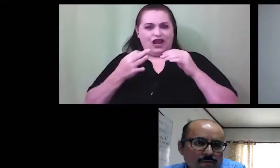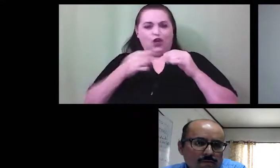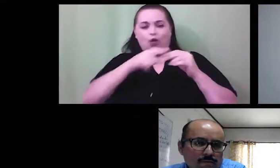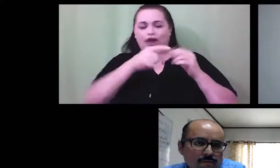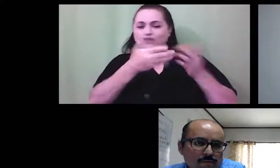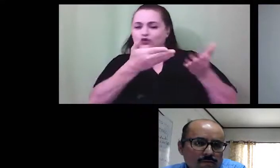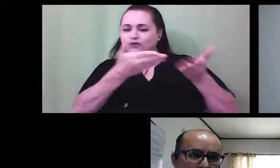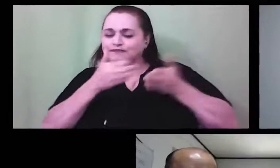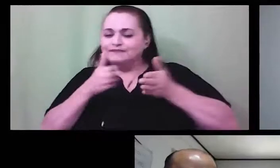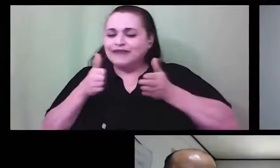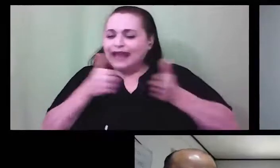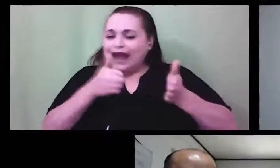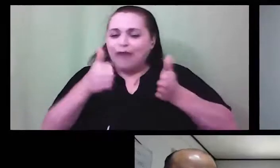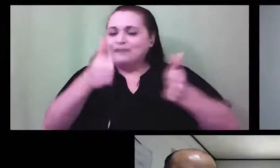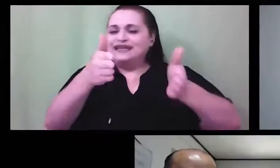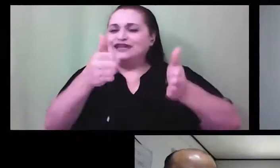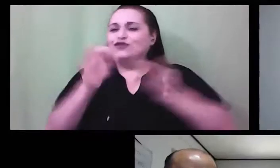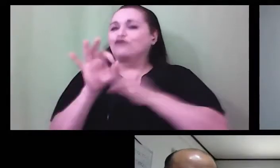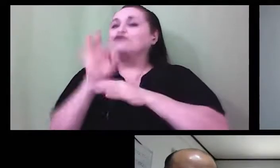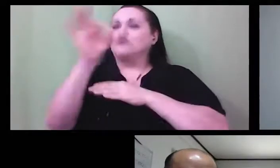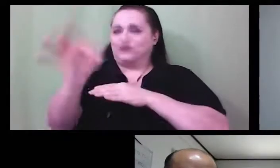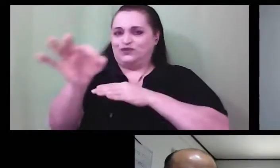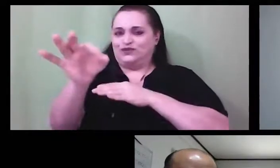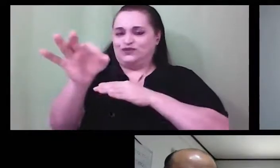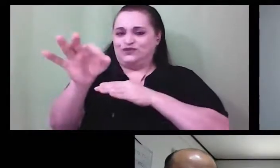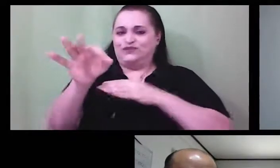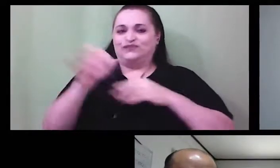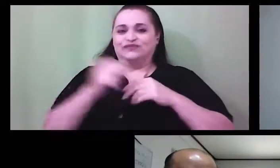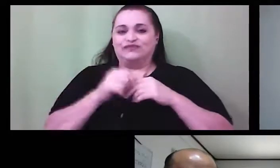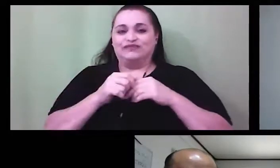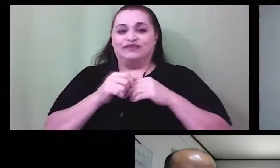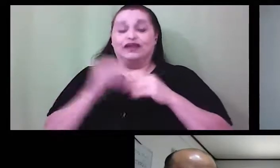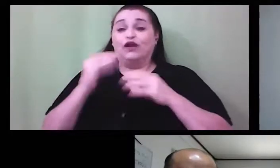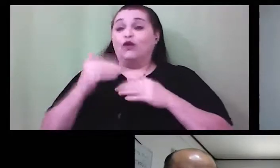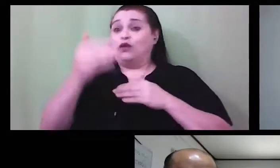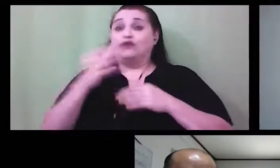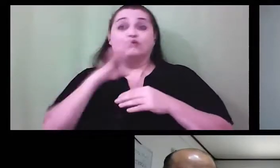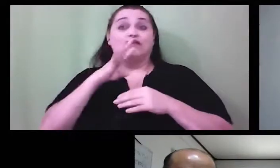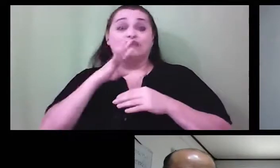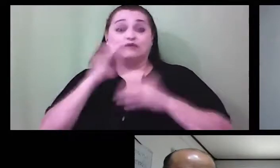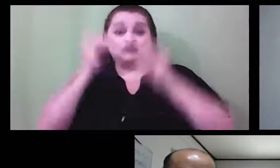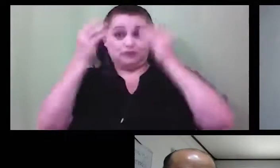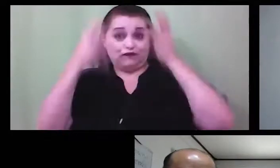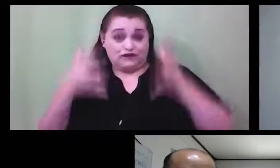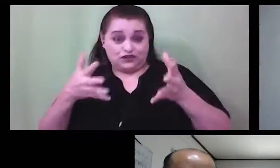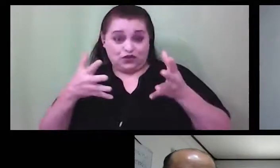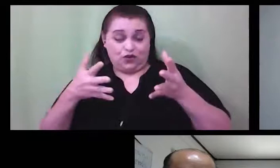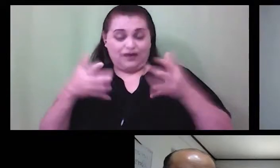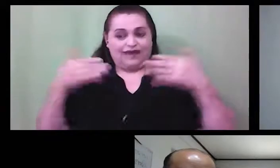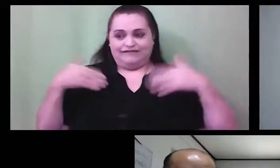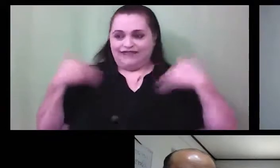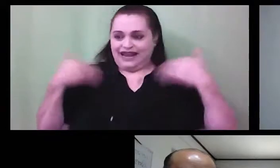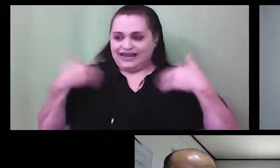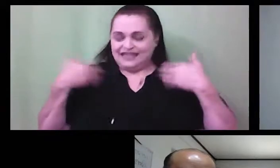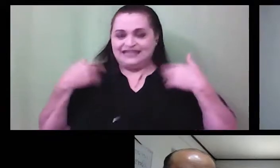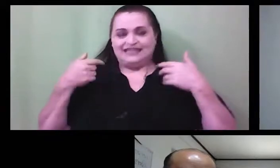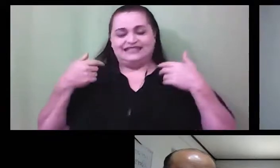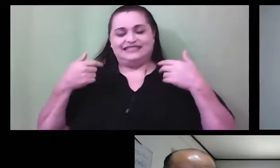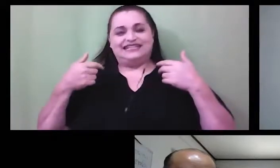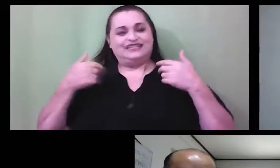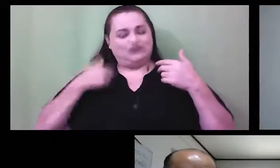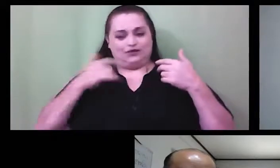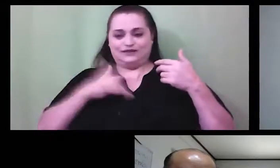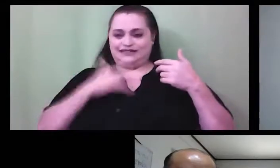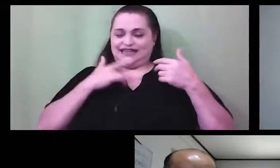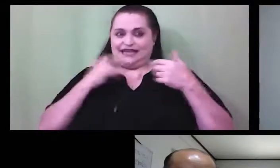poco el camino que venía de frente, porque cuando hablamos con la docente, felices de que le llevamos, sentíamos que